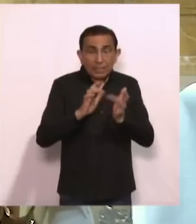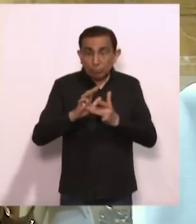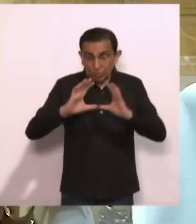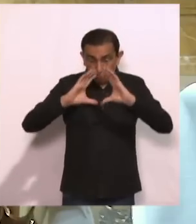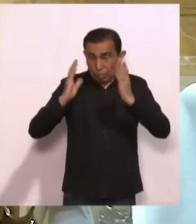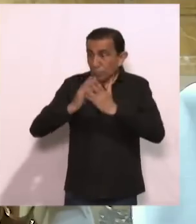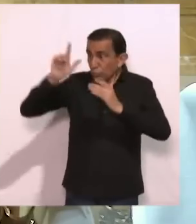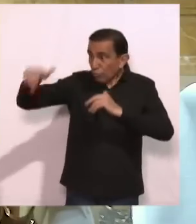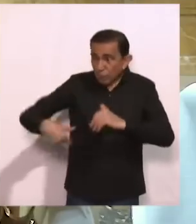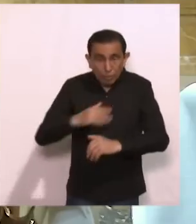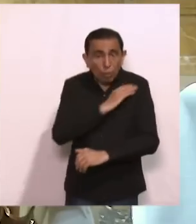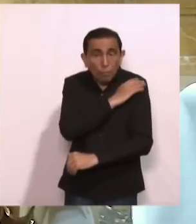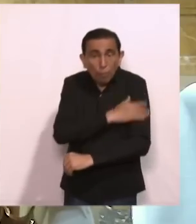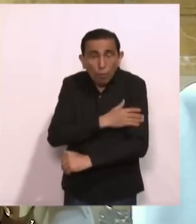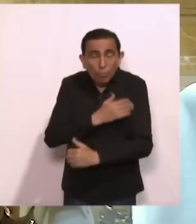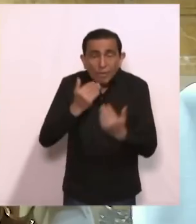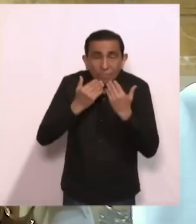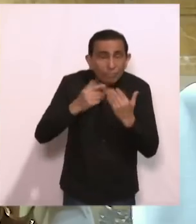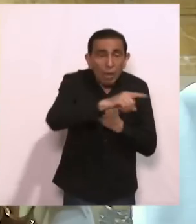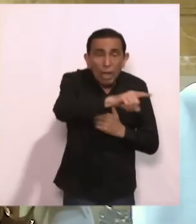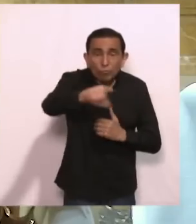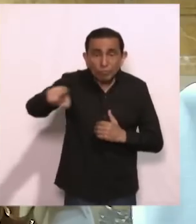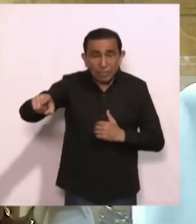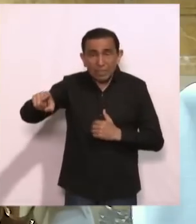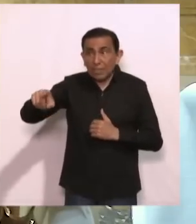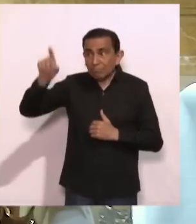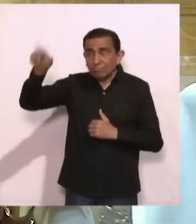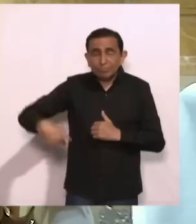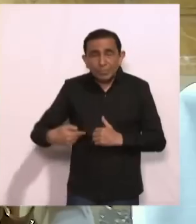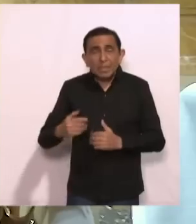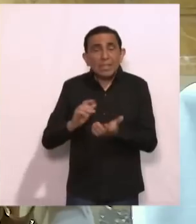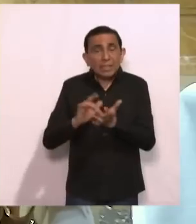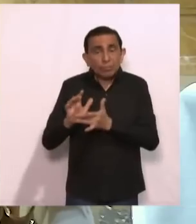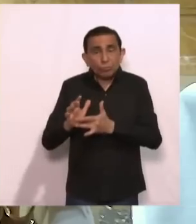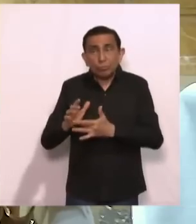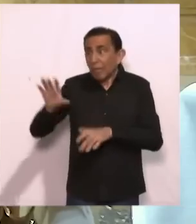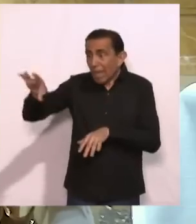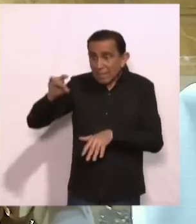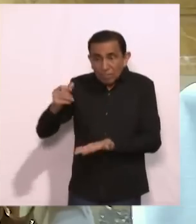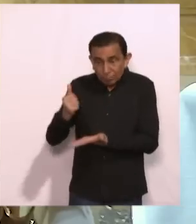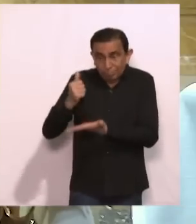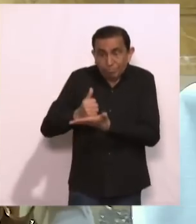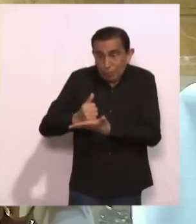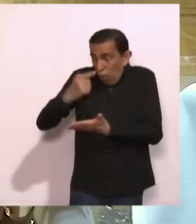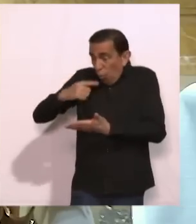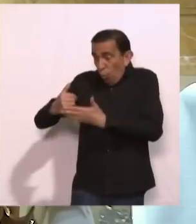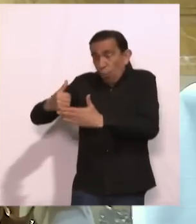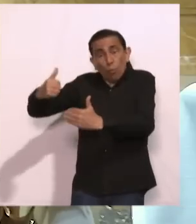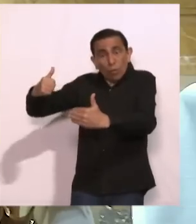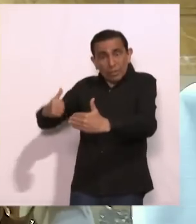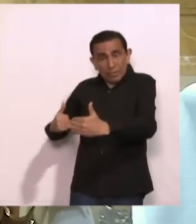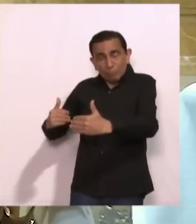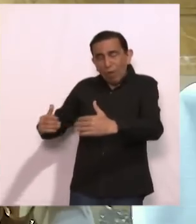ustedes. Jesucristo eligió estar entre los últimos, abrazar a los